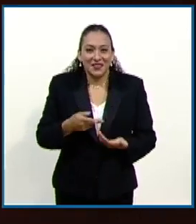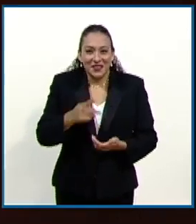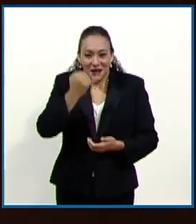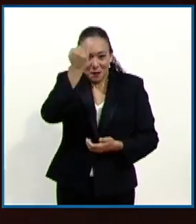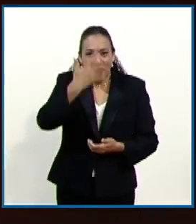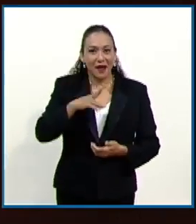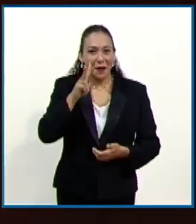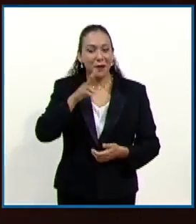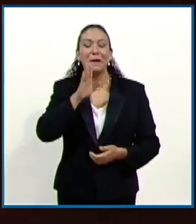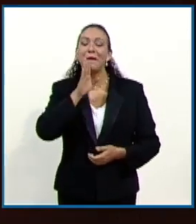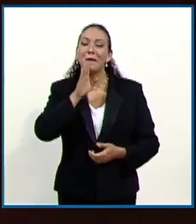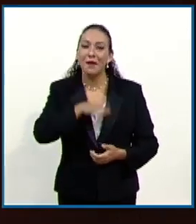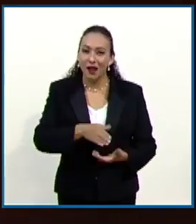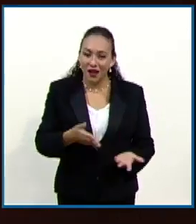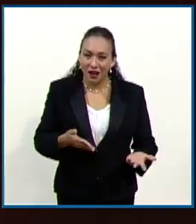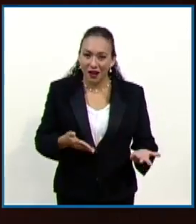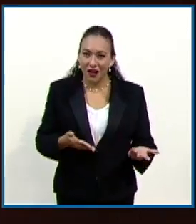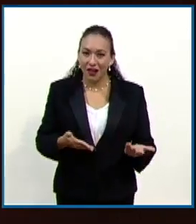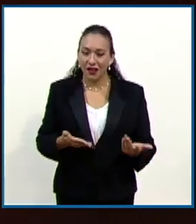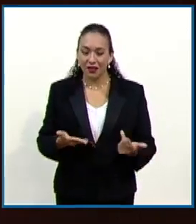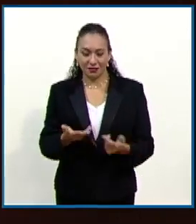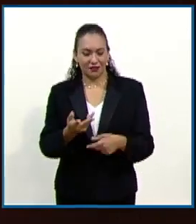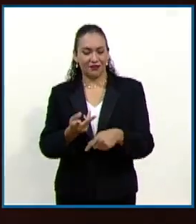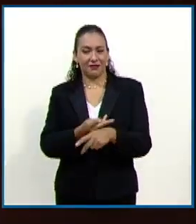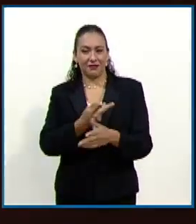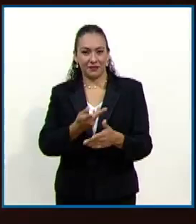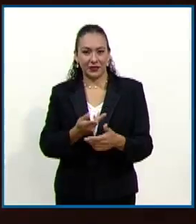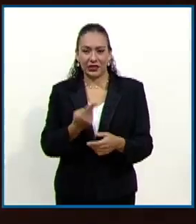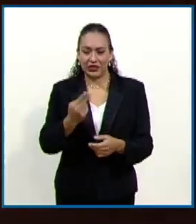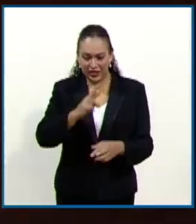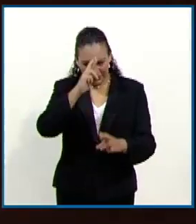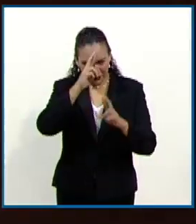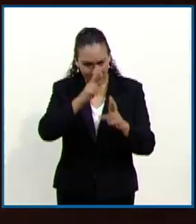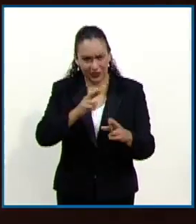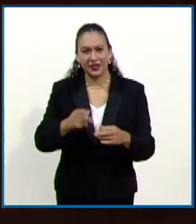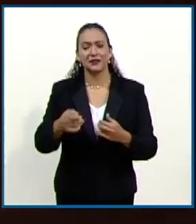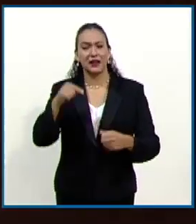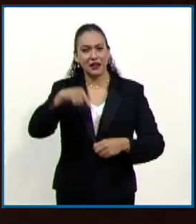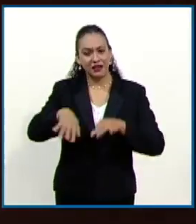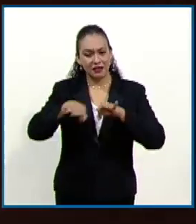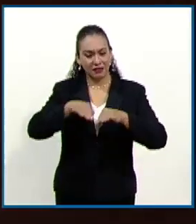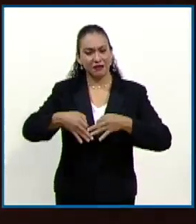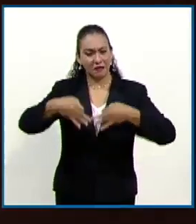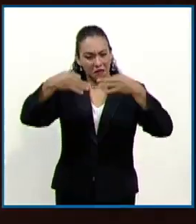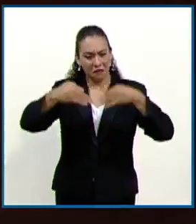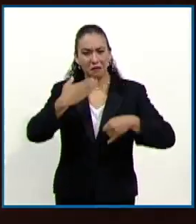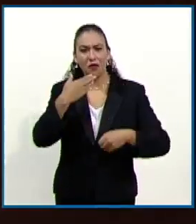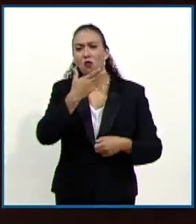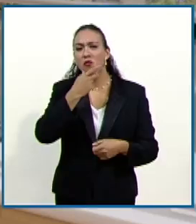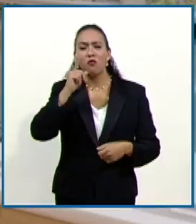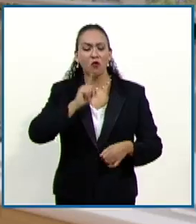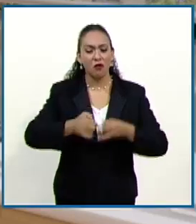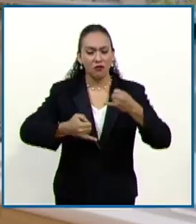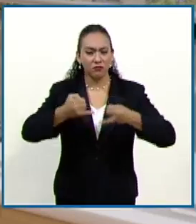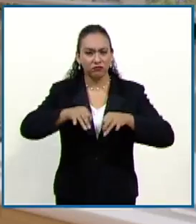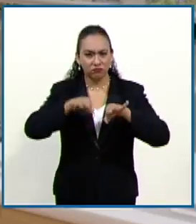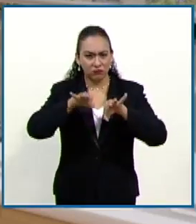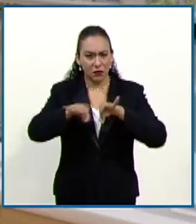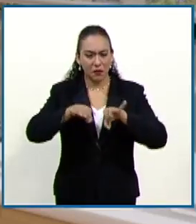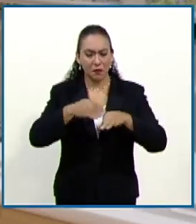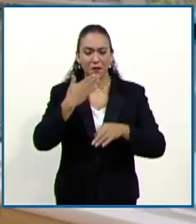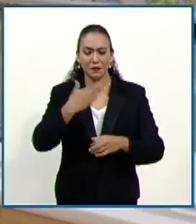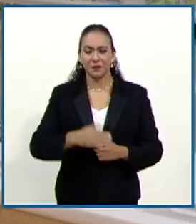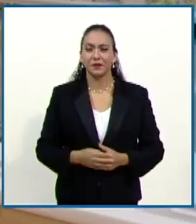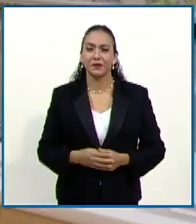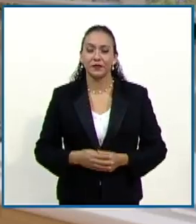es la propia incapacidad de no lograr respeto por la adecuada democracia y la adecuada división de poderes. En este